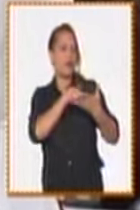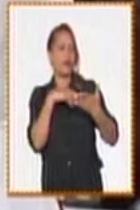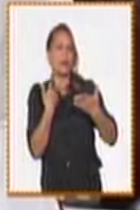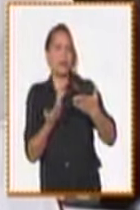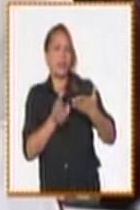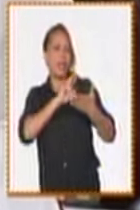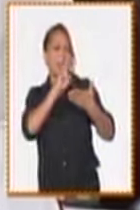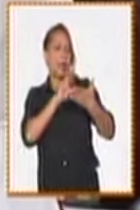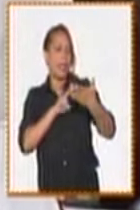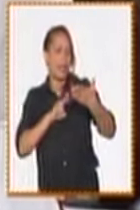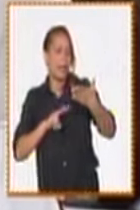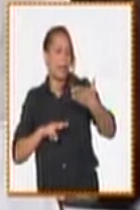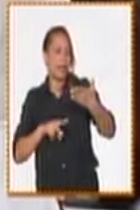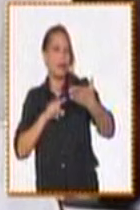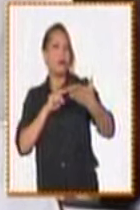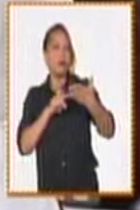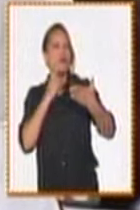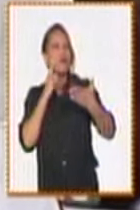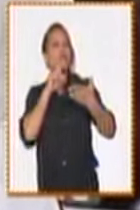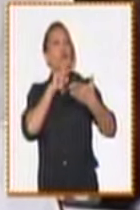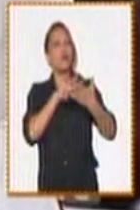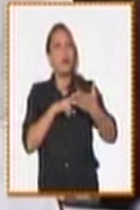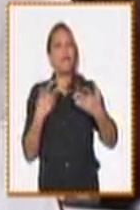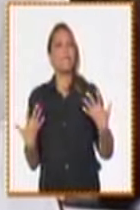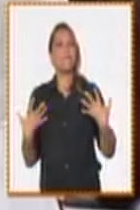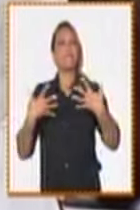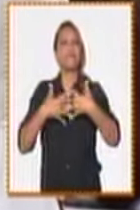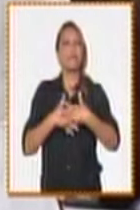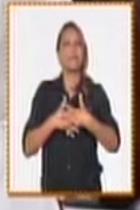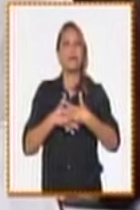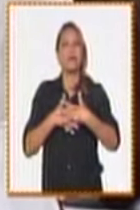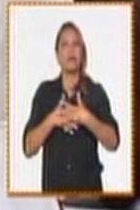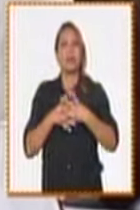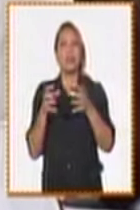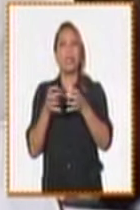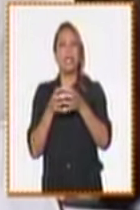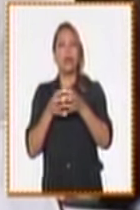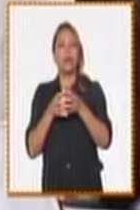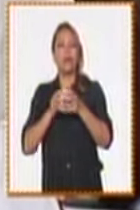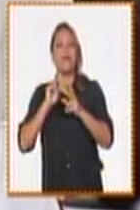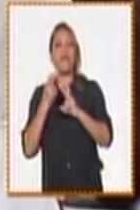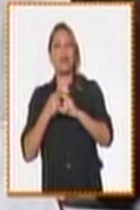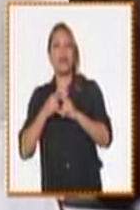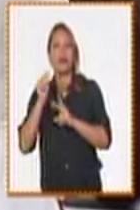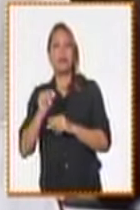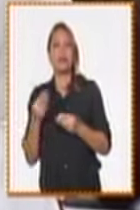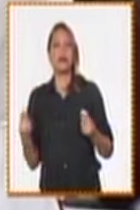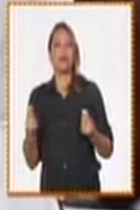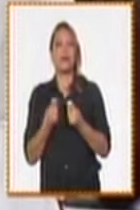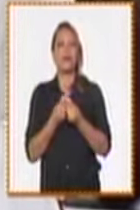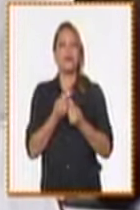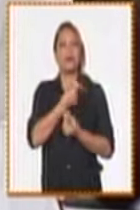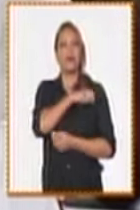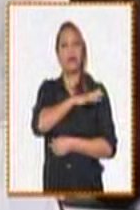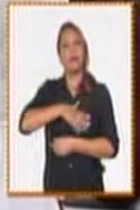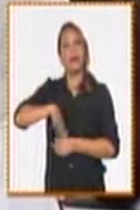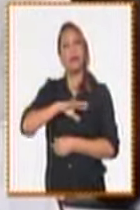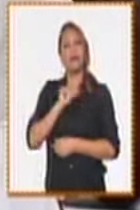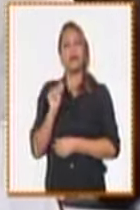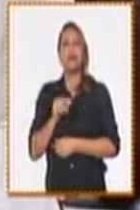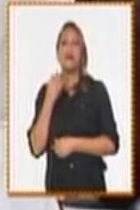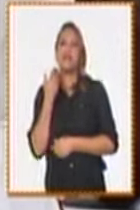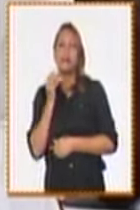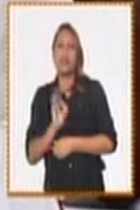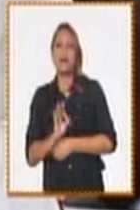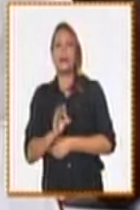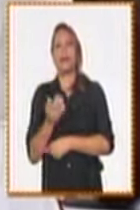de los vínculos de la oligarquía bayamesa con el poder español, que siempre le estaba pidiendo, que siempre le